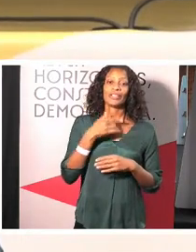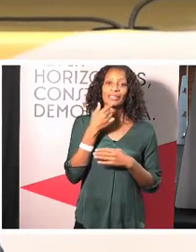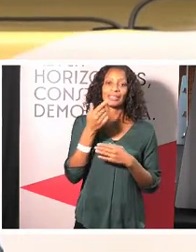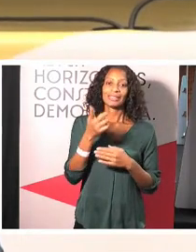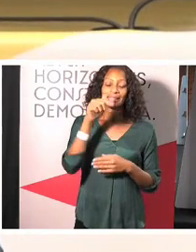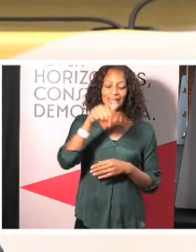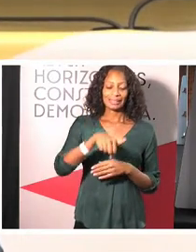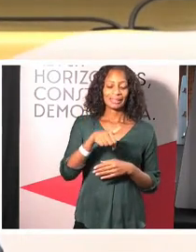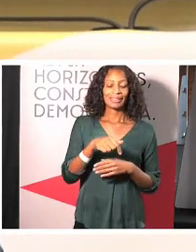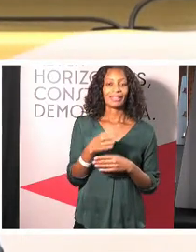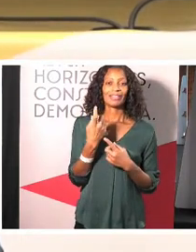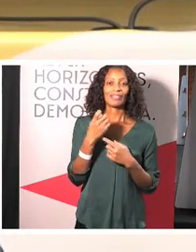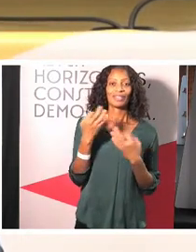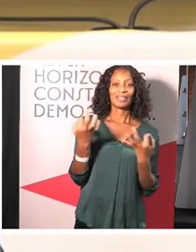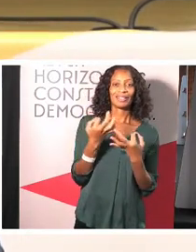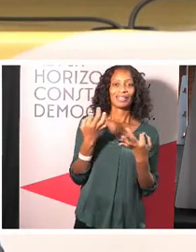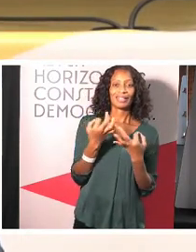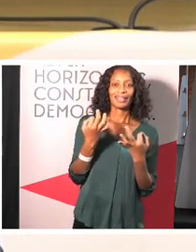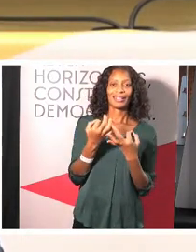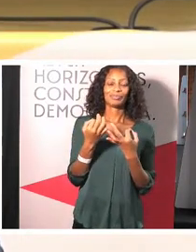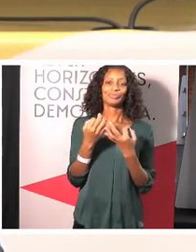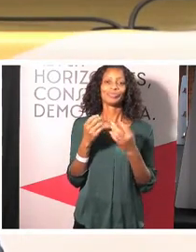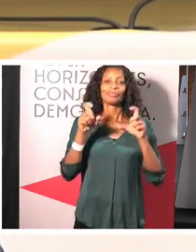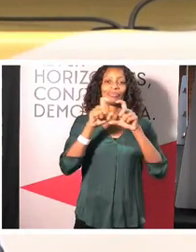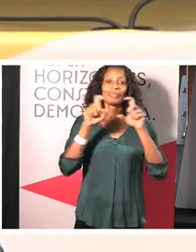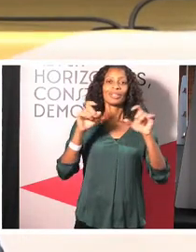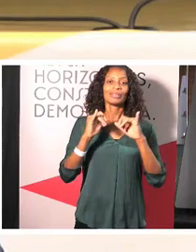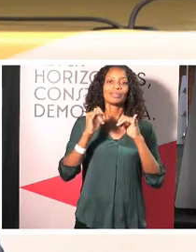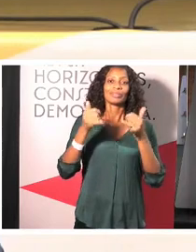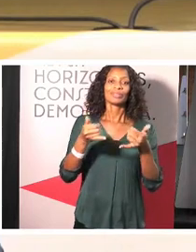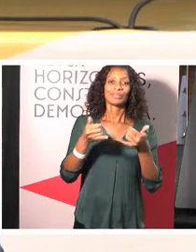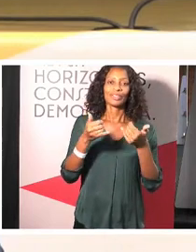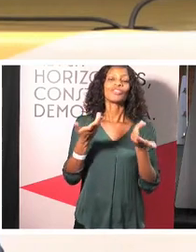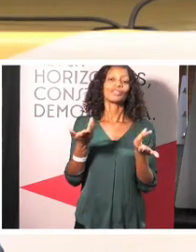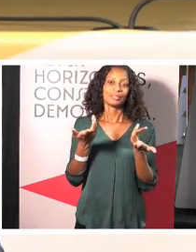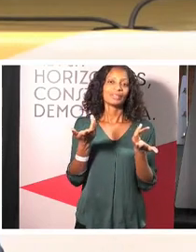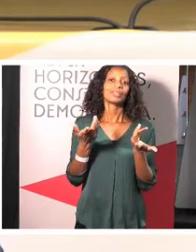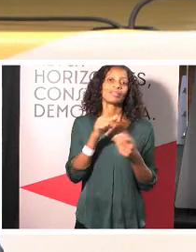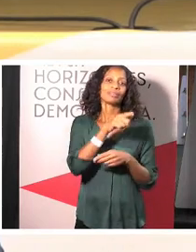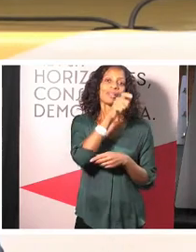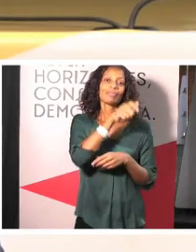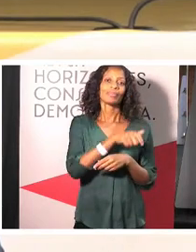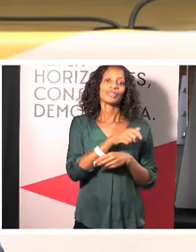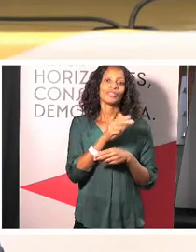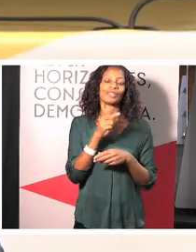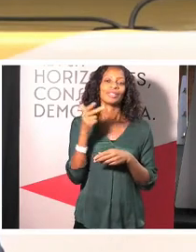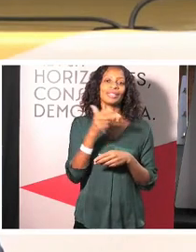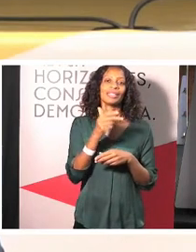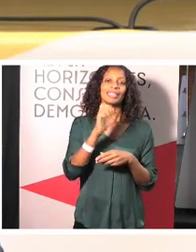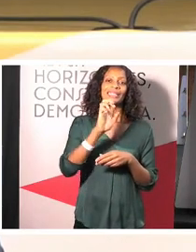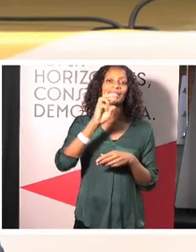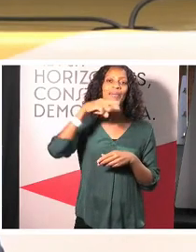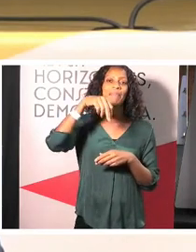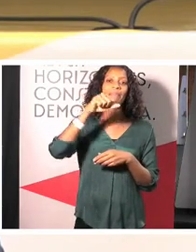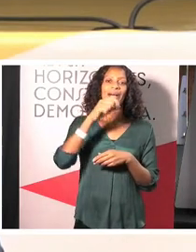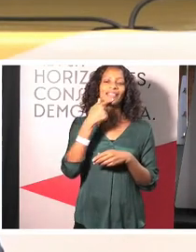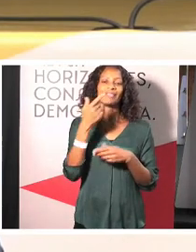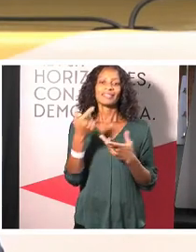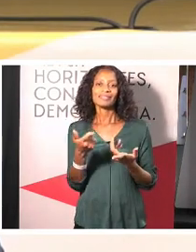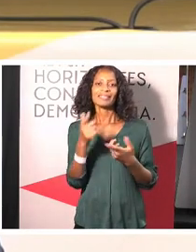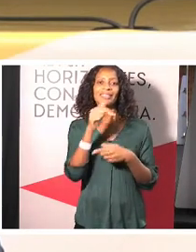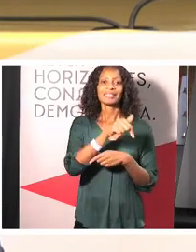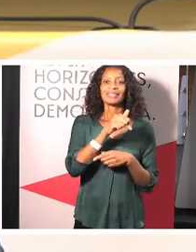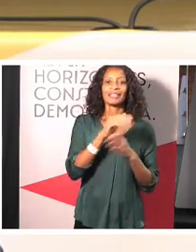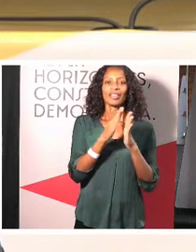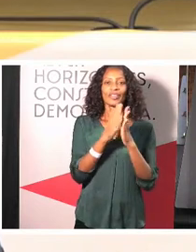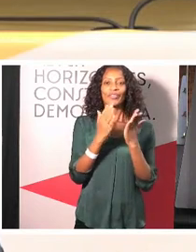faltaba la introducción sobre Chema, que creo que es una persona que también tiene mucho que decir en esto. Hay un libro que se llama El